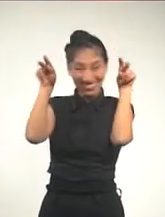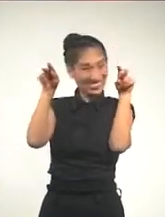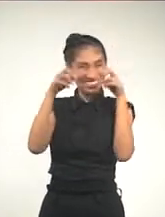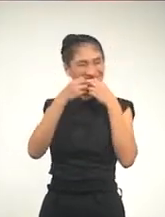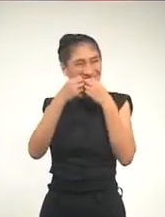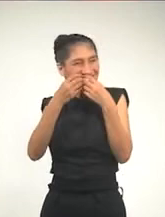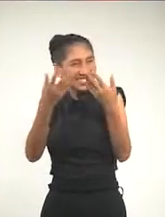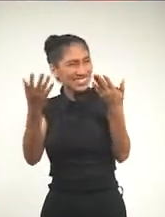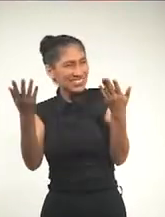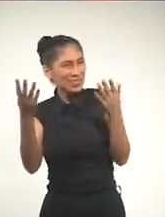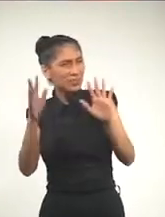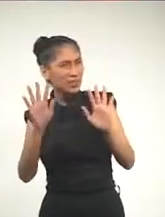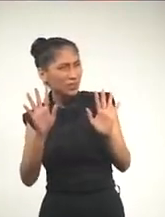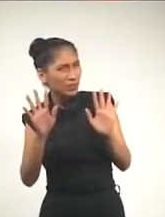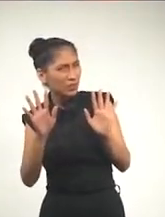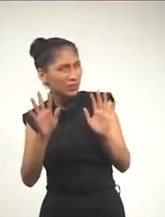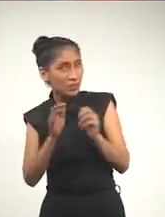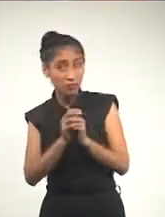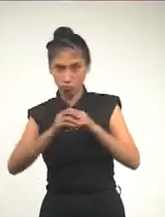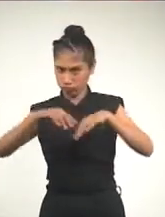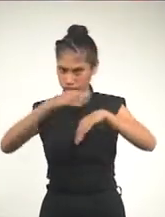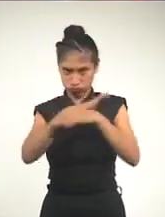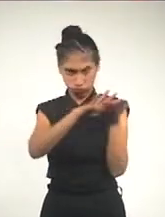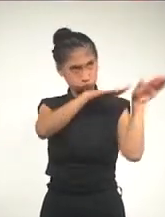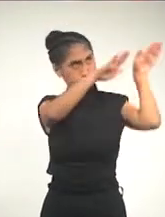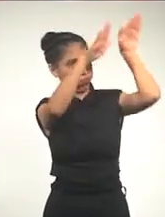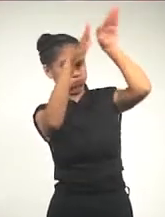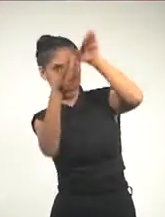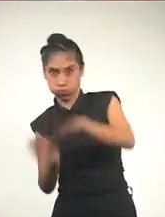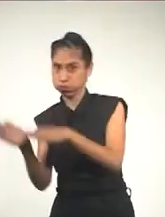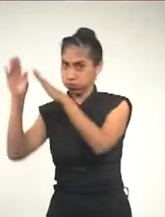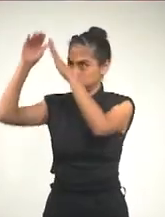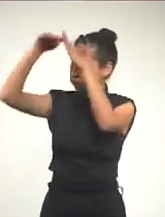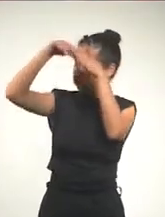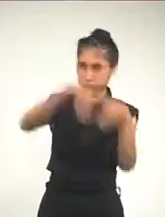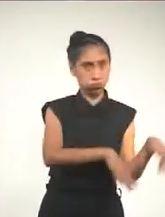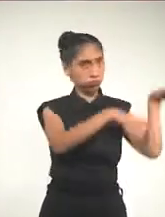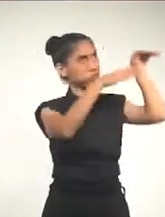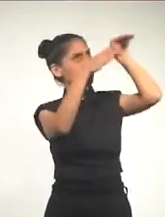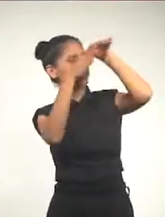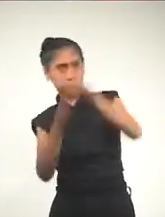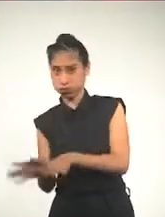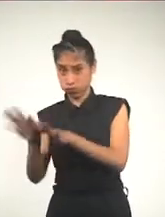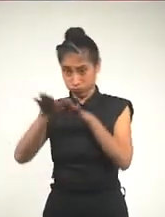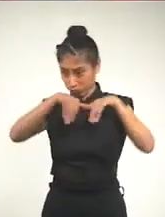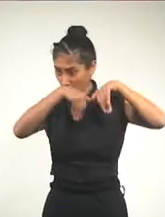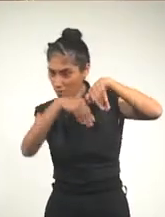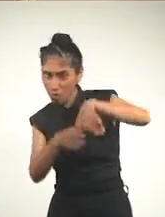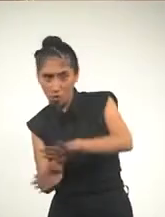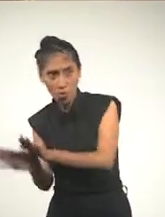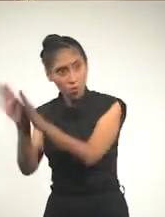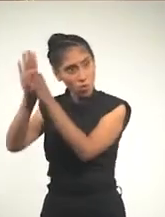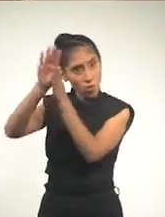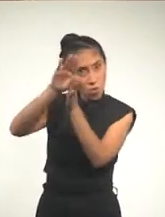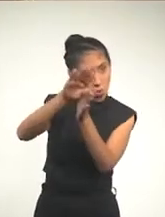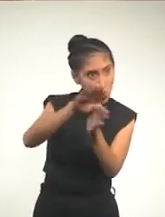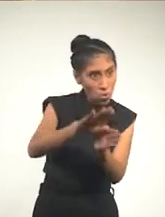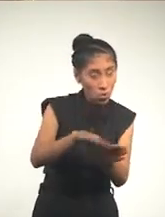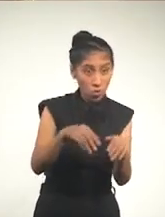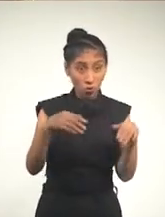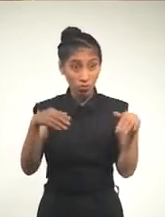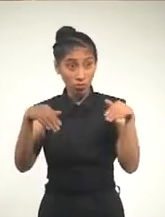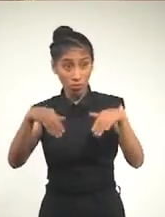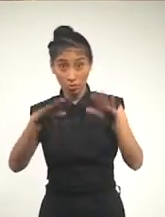¡Qué lindo! ¡Pero qué olas tan grandes! ¡Como las de Pacasmayo! Cuando se